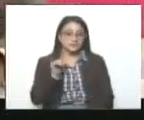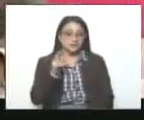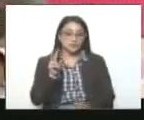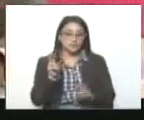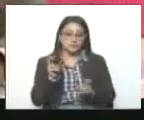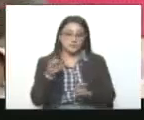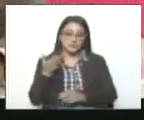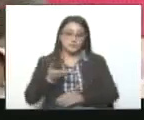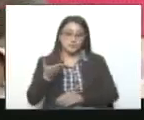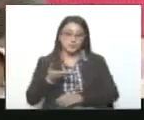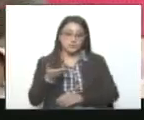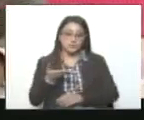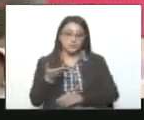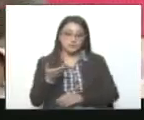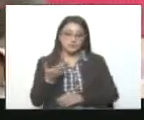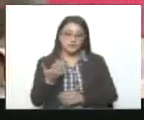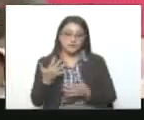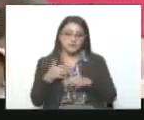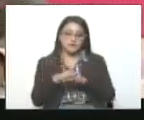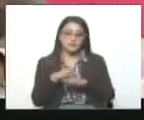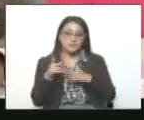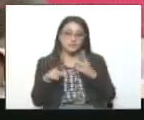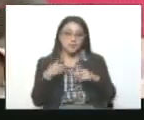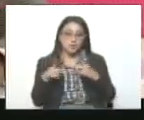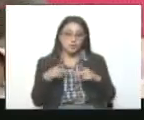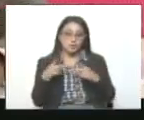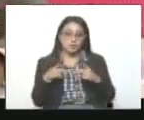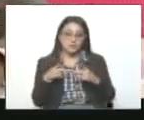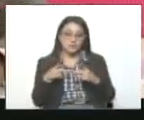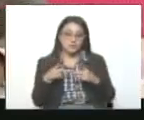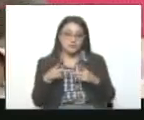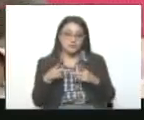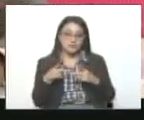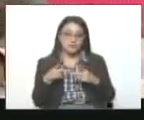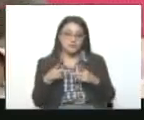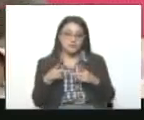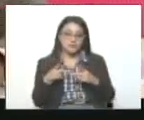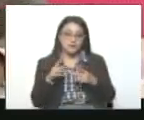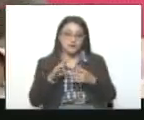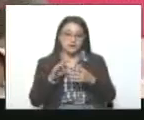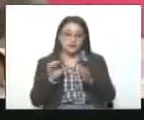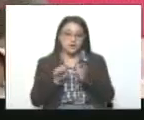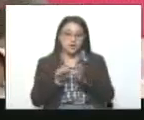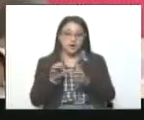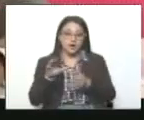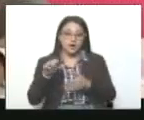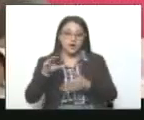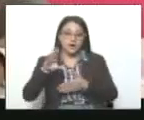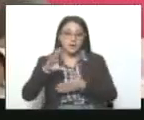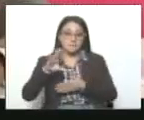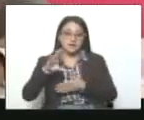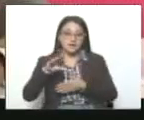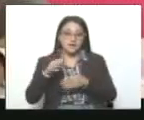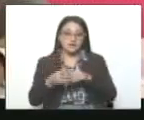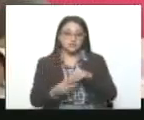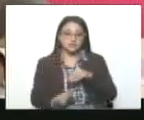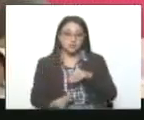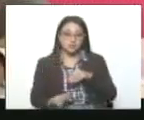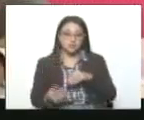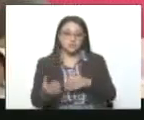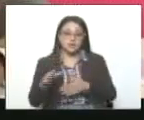avanzar en la integración productiva. Exactamente. De cadenas productivas con América del Sur, con América Latina, con el